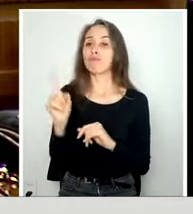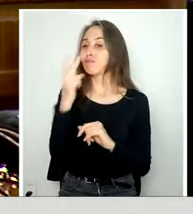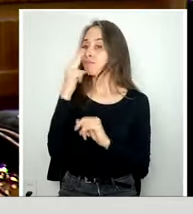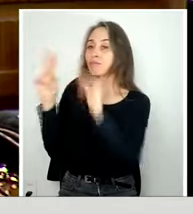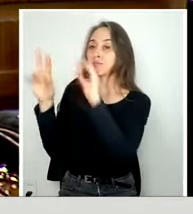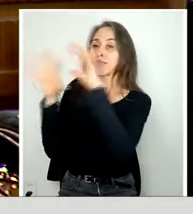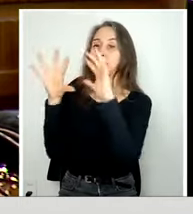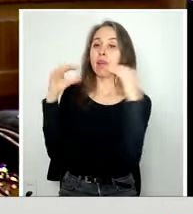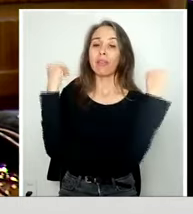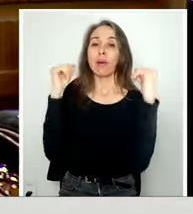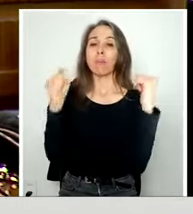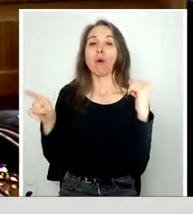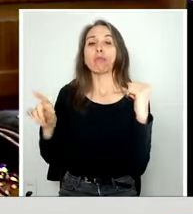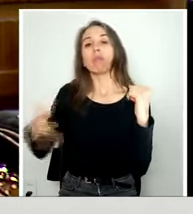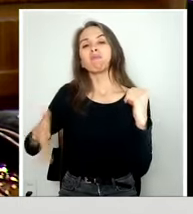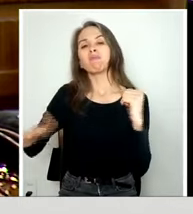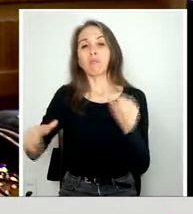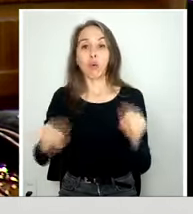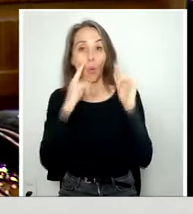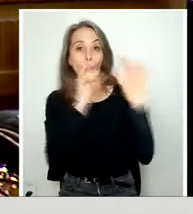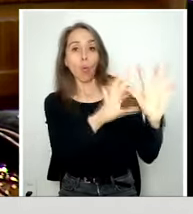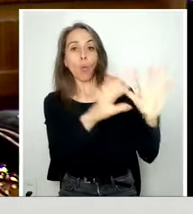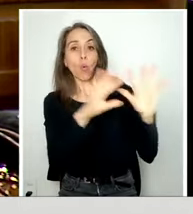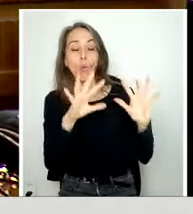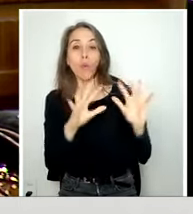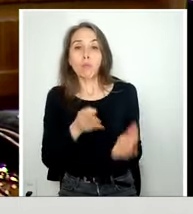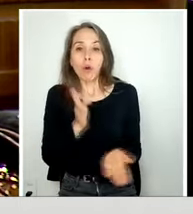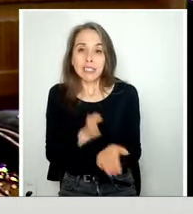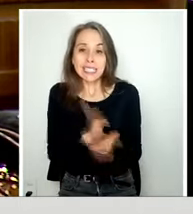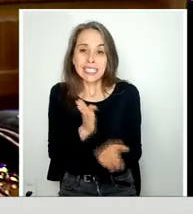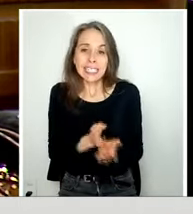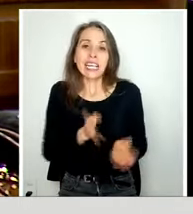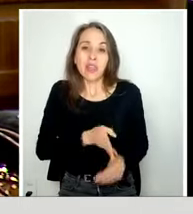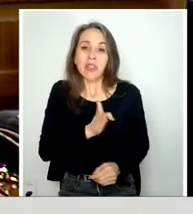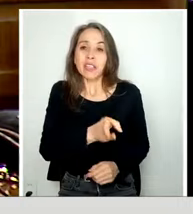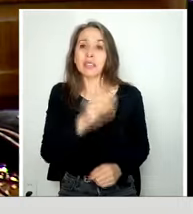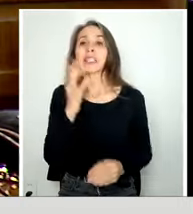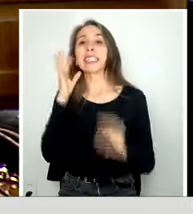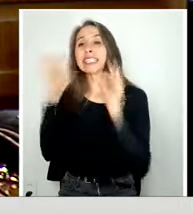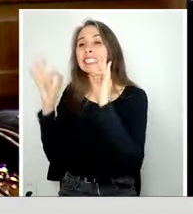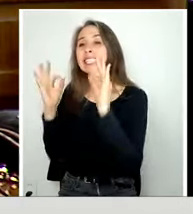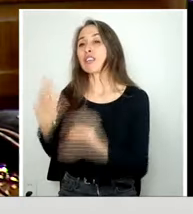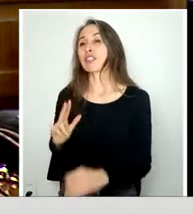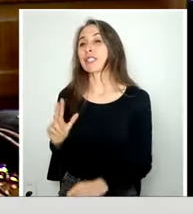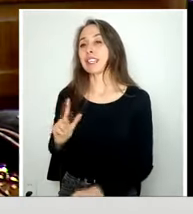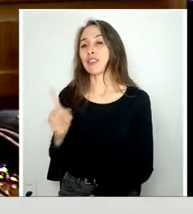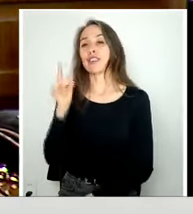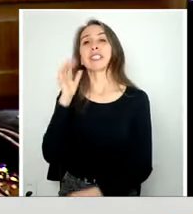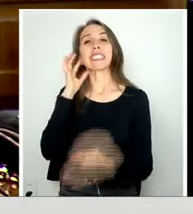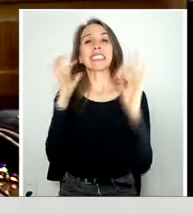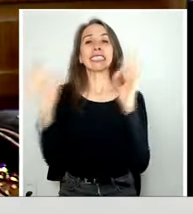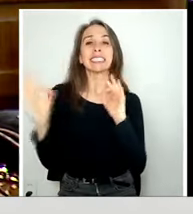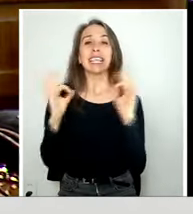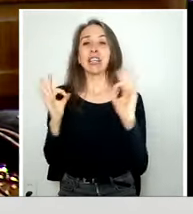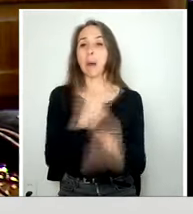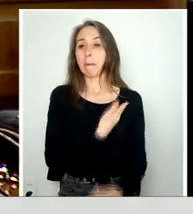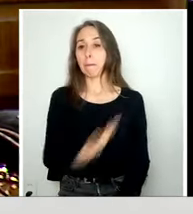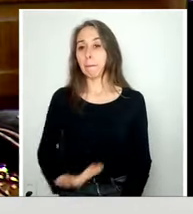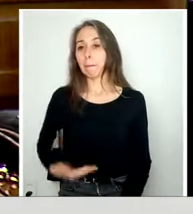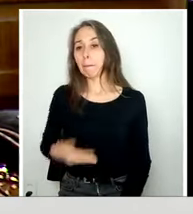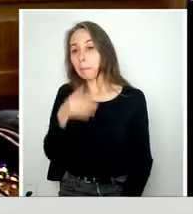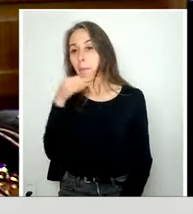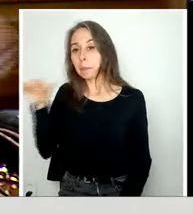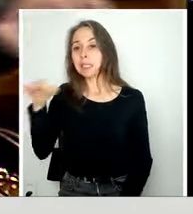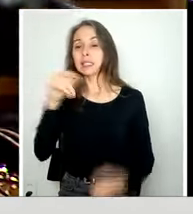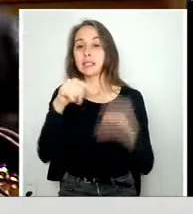deportiva presidenta a veces sorprende señor presidente señora presidenta Perdón señorita presidenta esta disciplina y fuerza